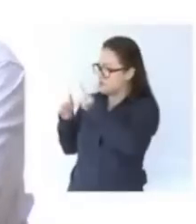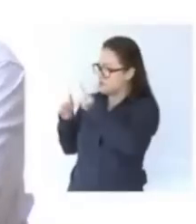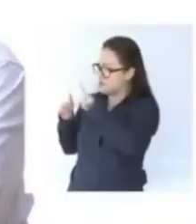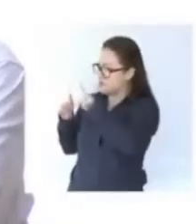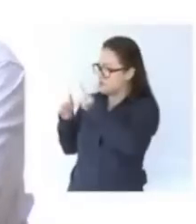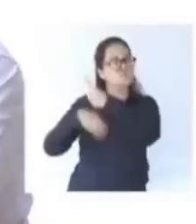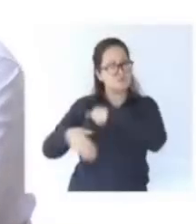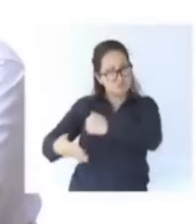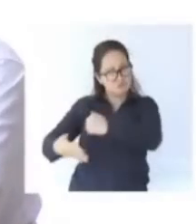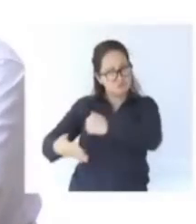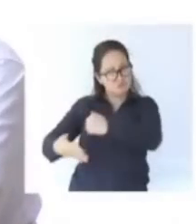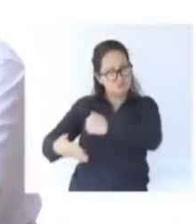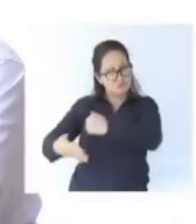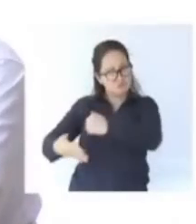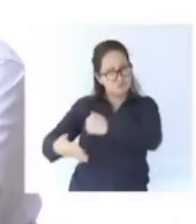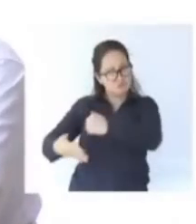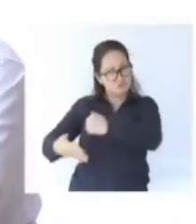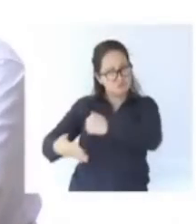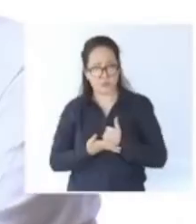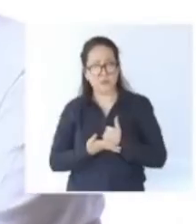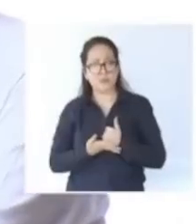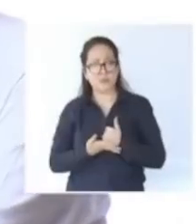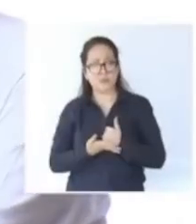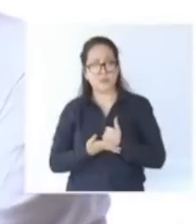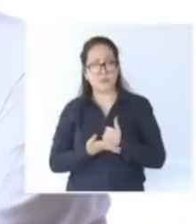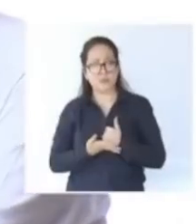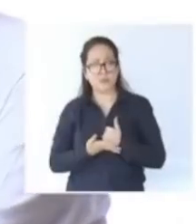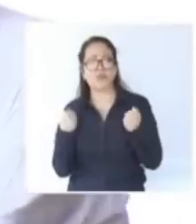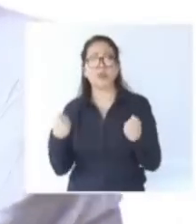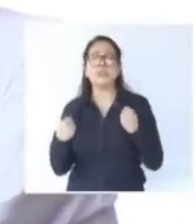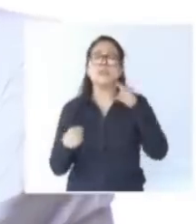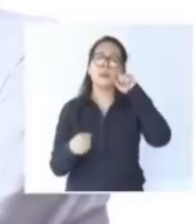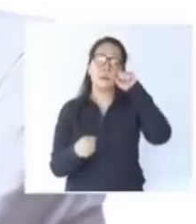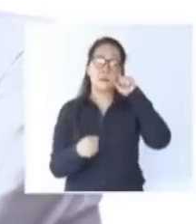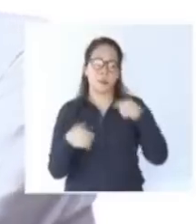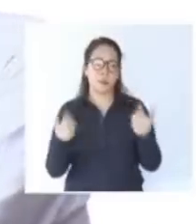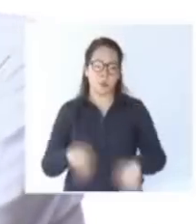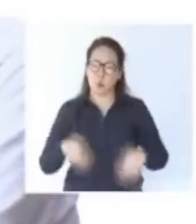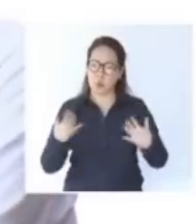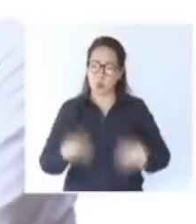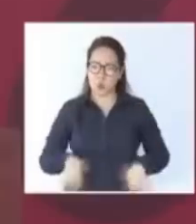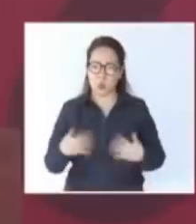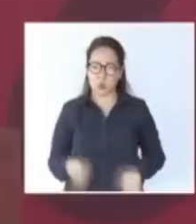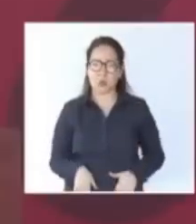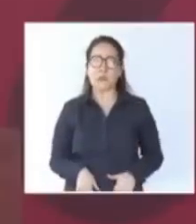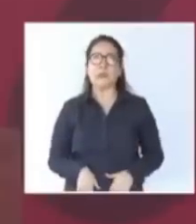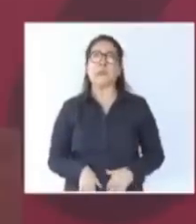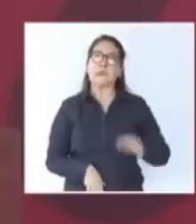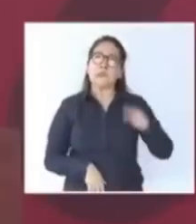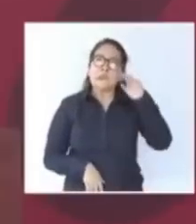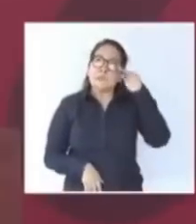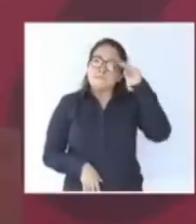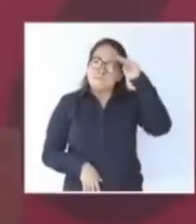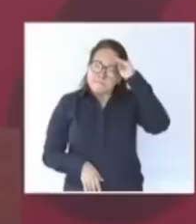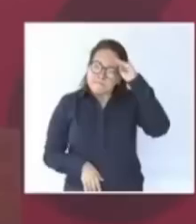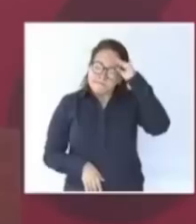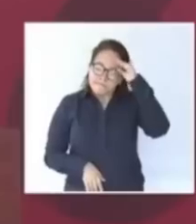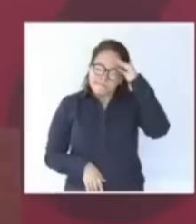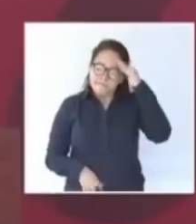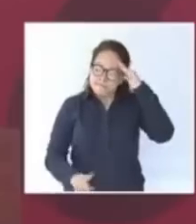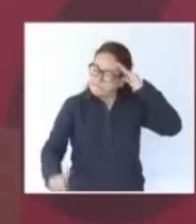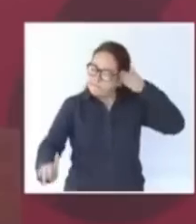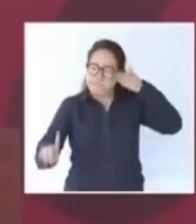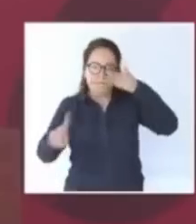y cuenta con la fuerza de la razón y